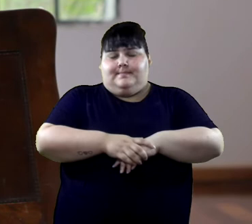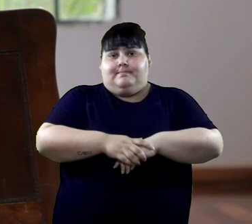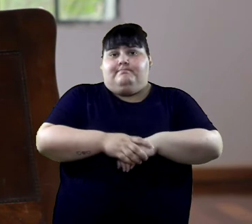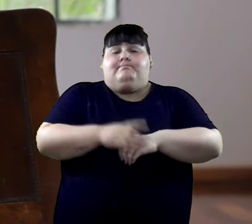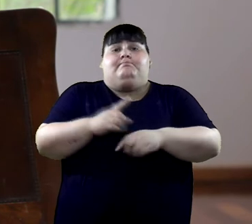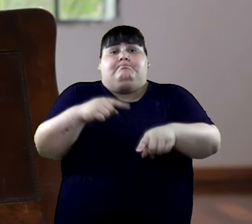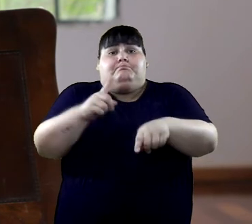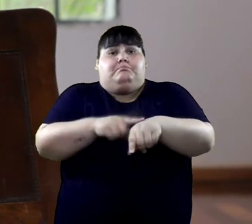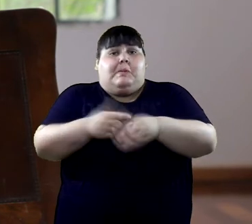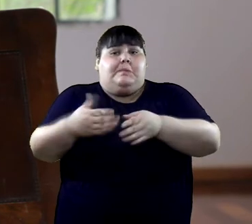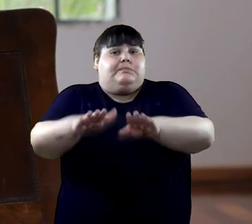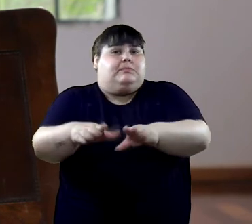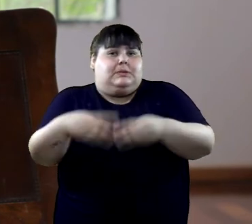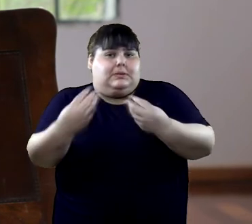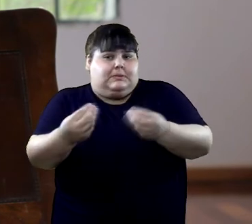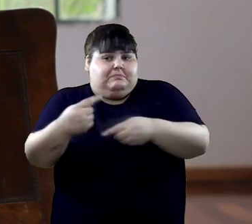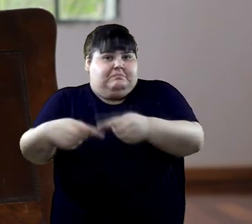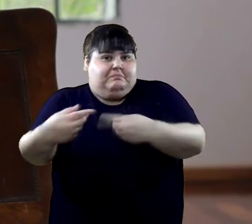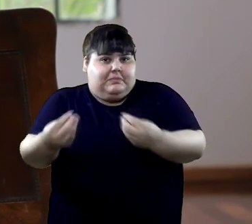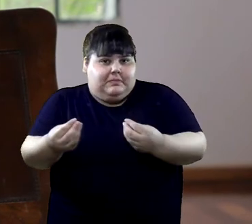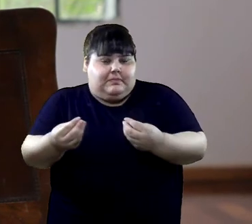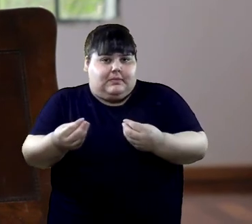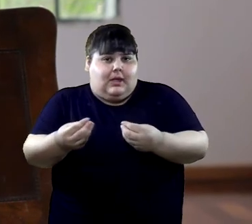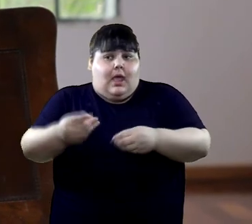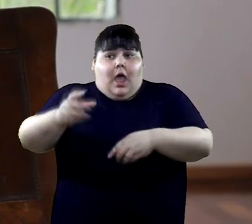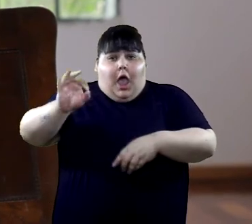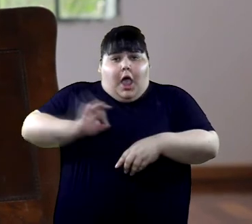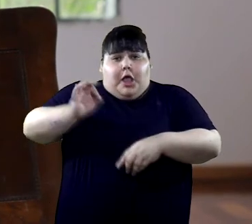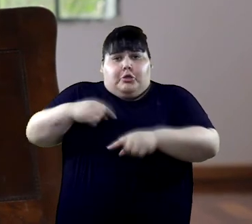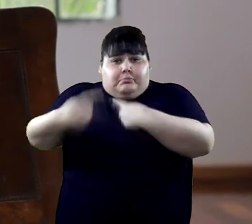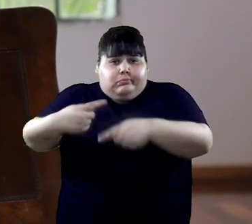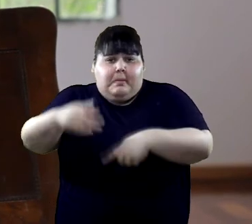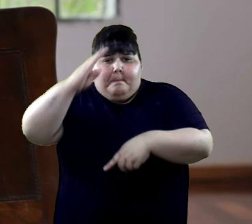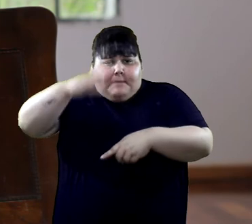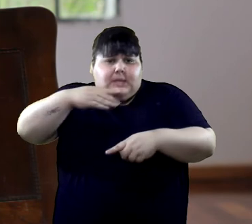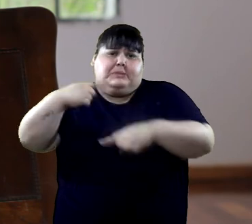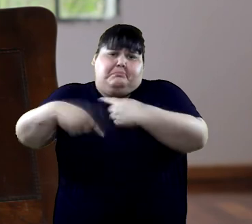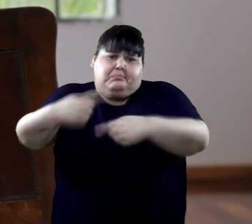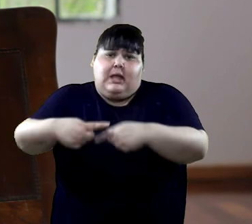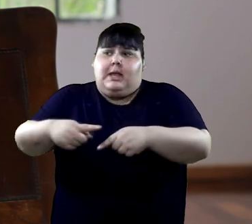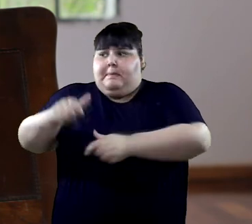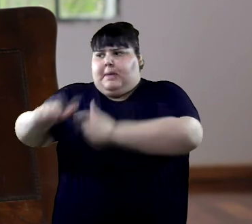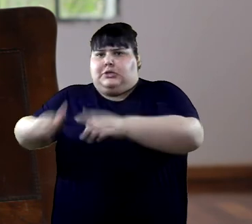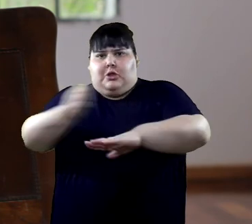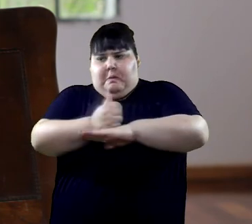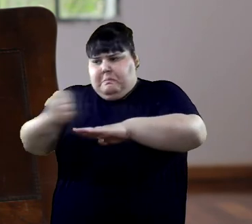Mientras tanto, ¿qué va sucediendo? Se suceden los años, se suceden los meses, se suceden las